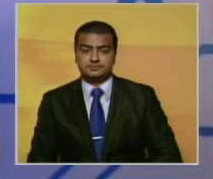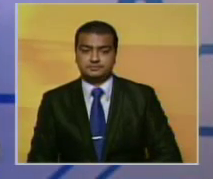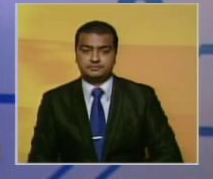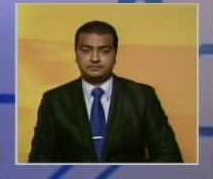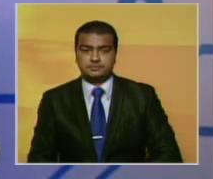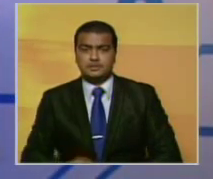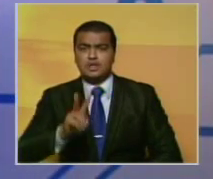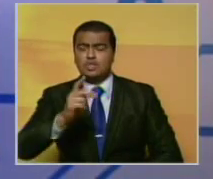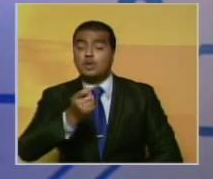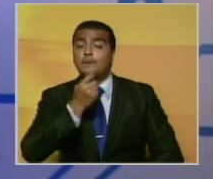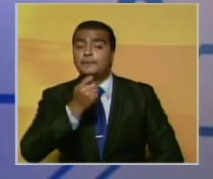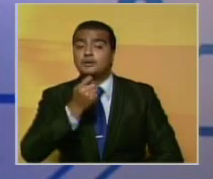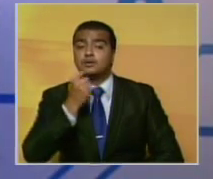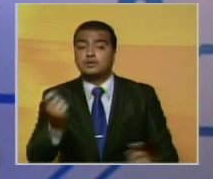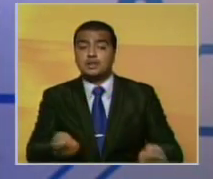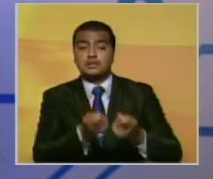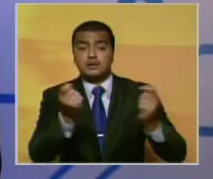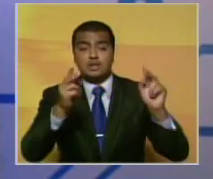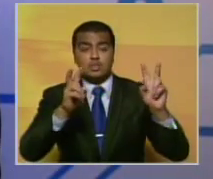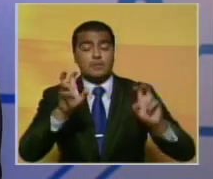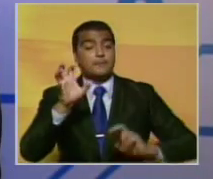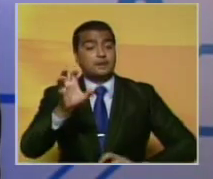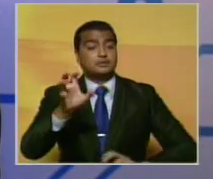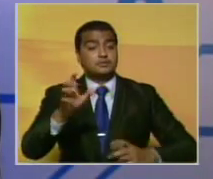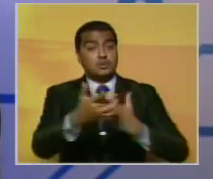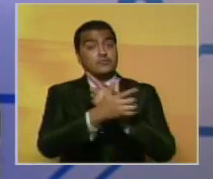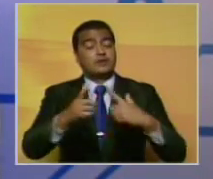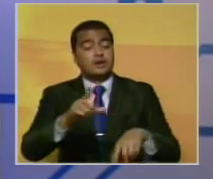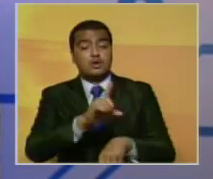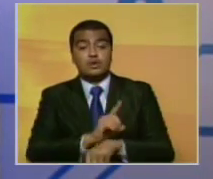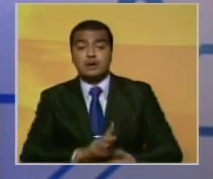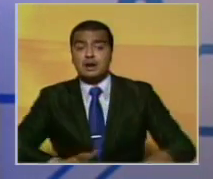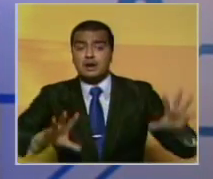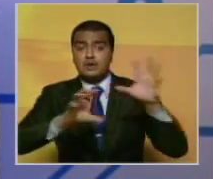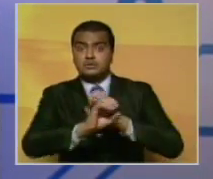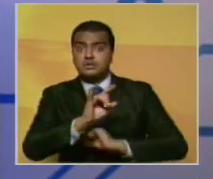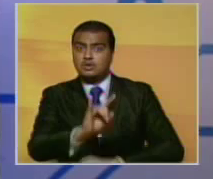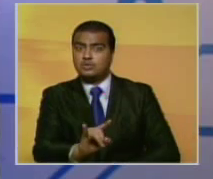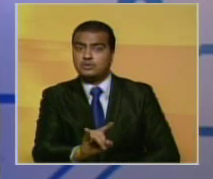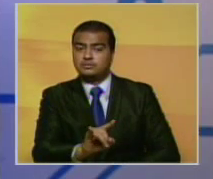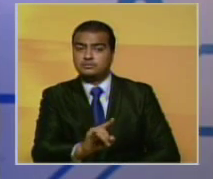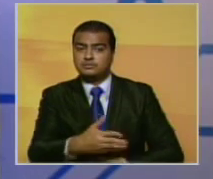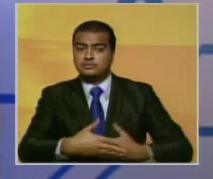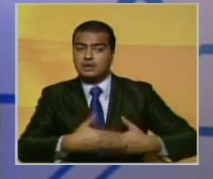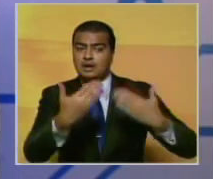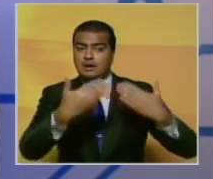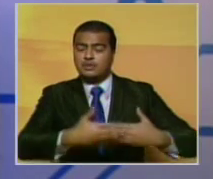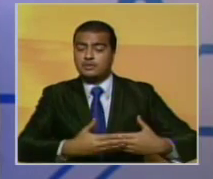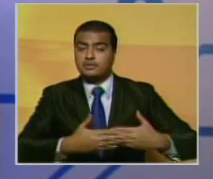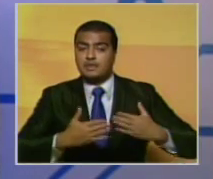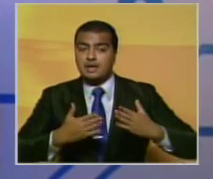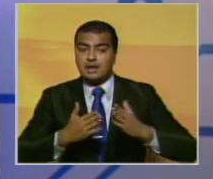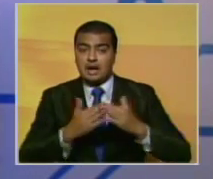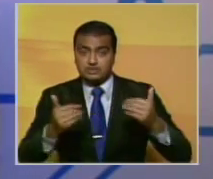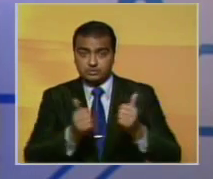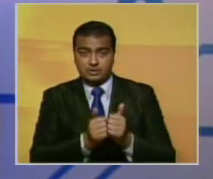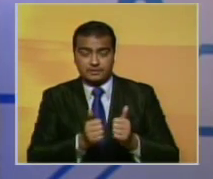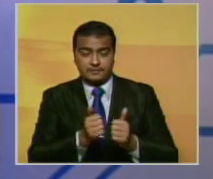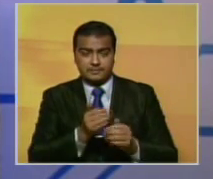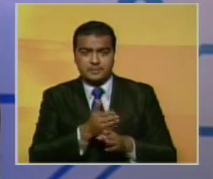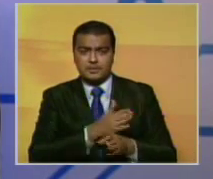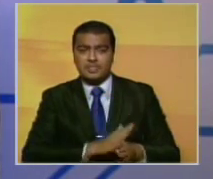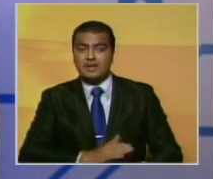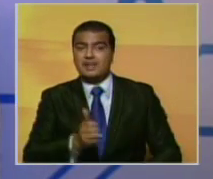dos periodistas del diario en nuevos países fueron liberados en horas de la noche de este lunes en una alcabala del estado anzoátegui tras permanecer